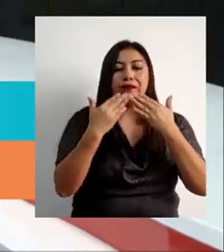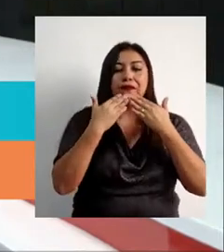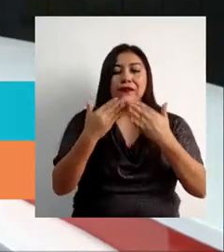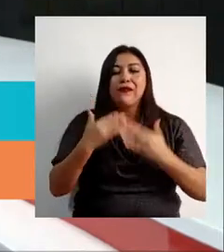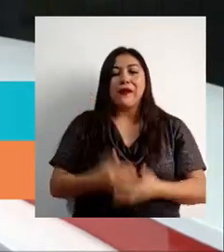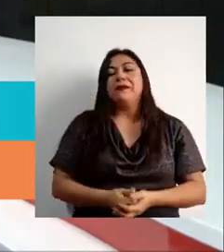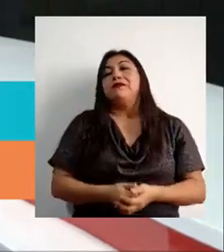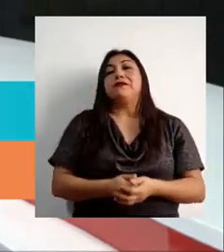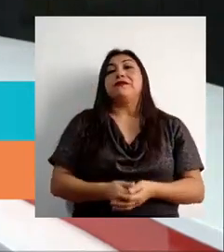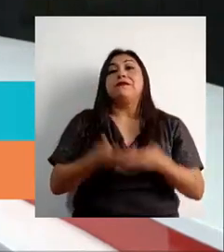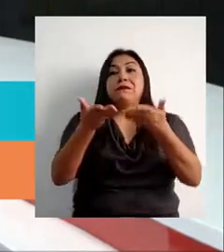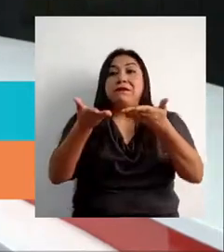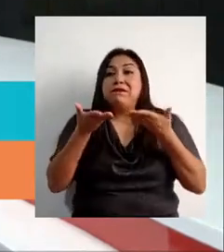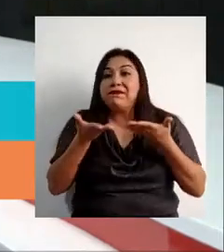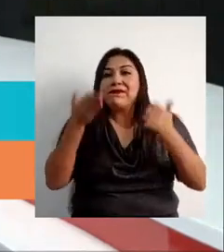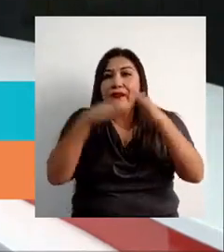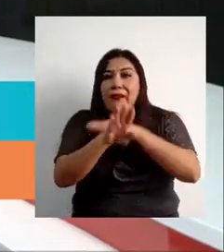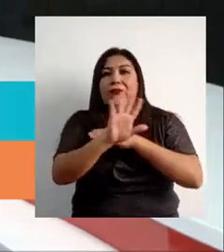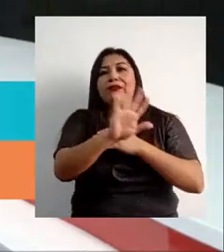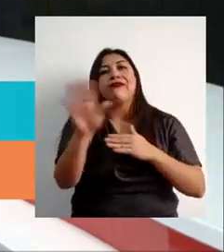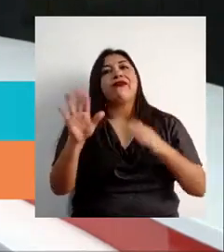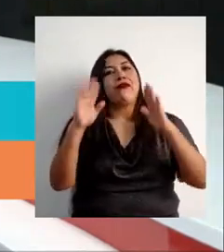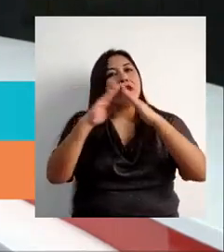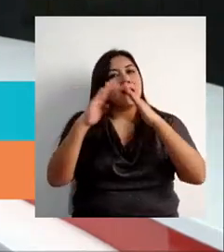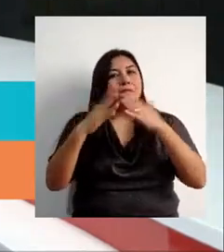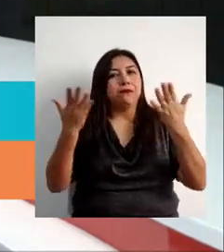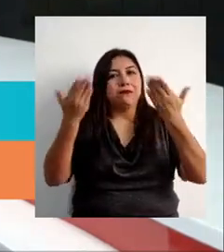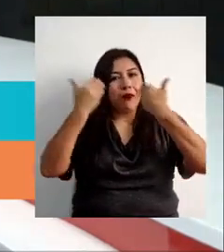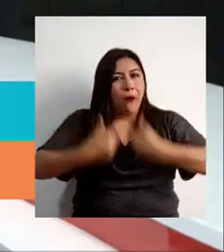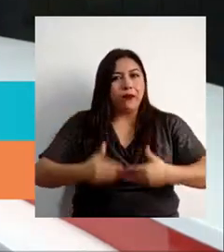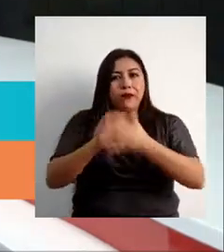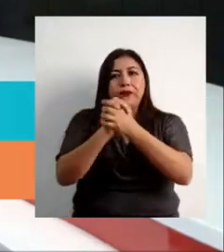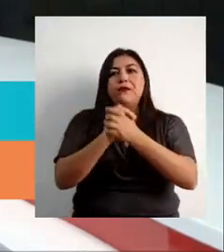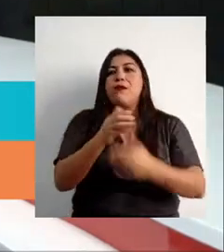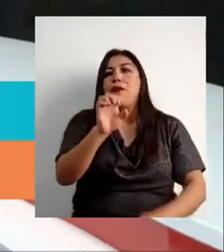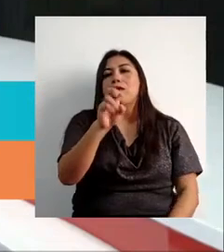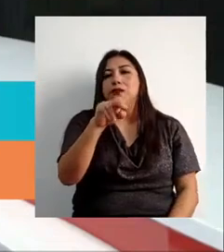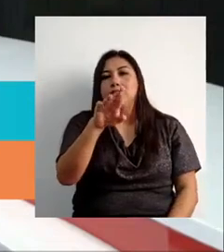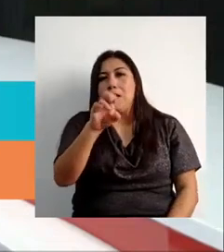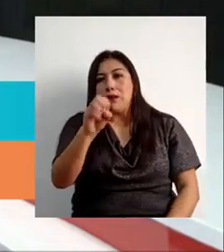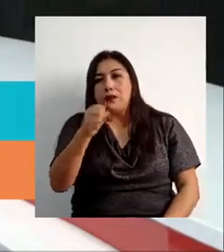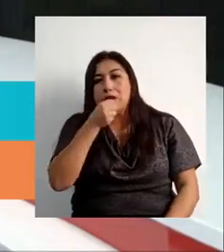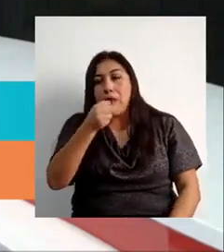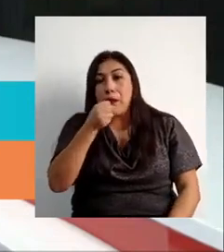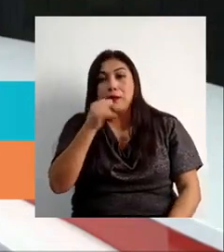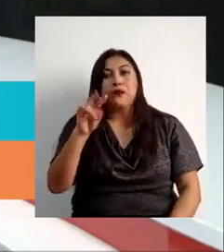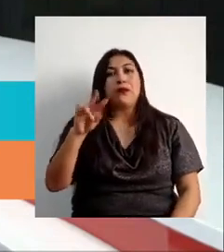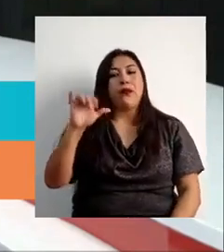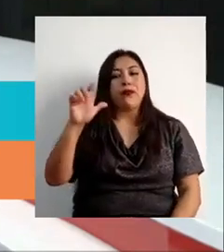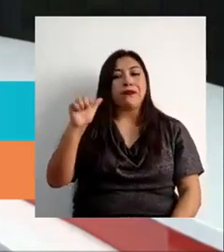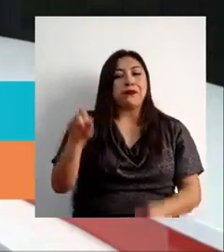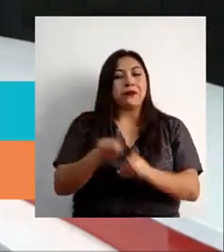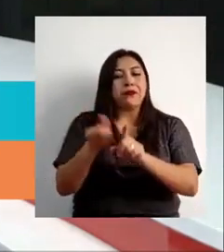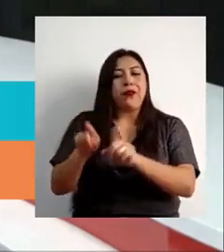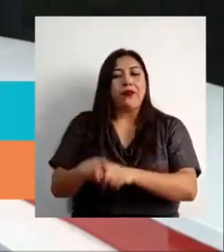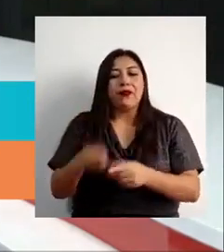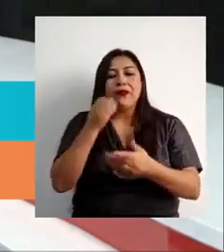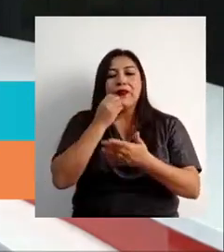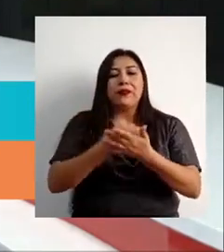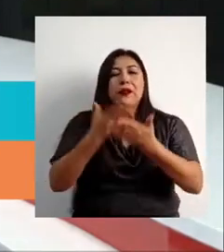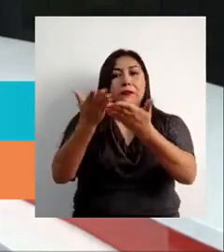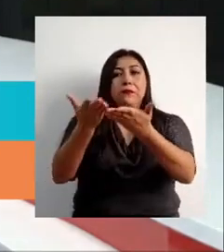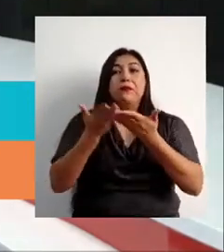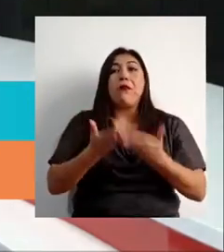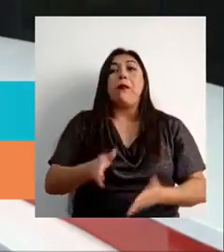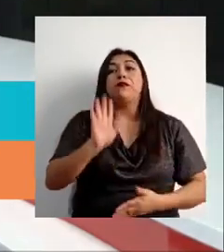permitirnos ingresar a vuestros hogares. Sus amigos Vilma Andrade y Enrique Bustos les damos la más cordial bienvenida